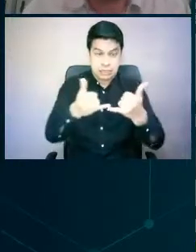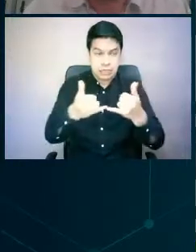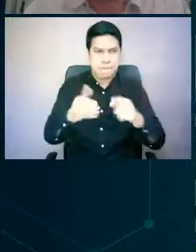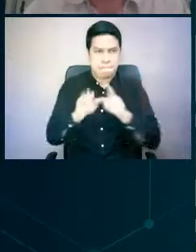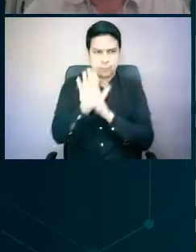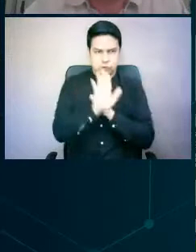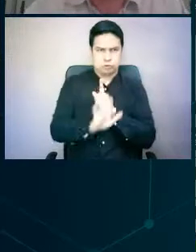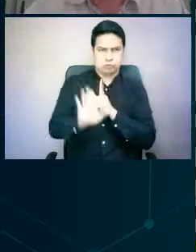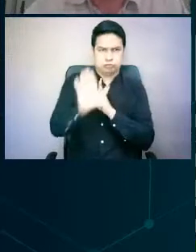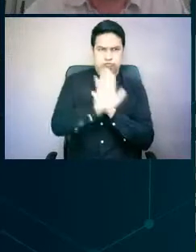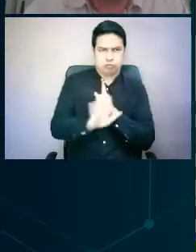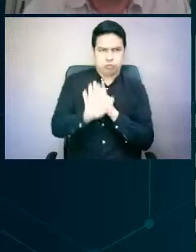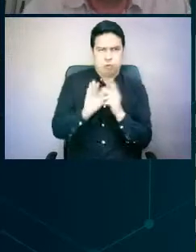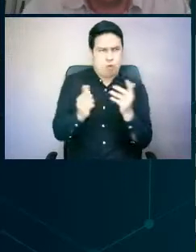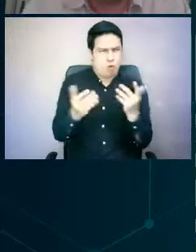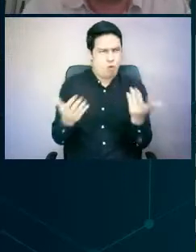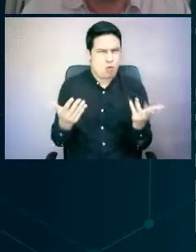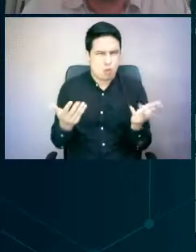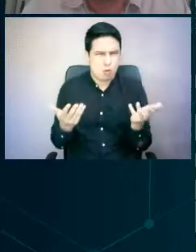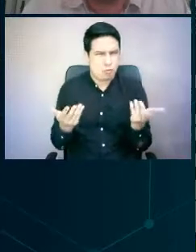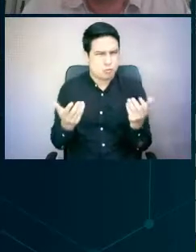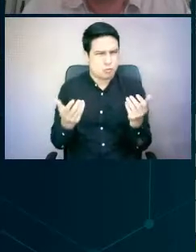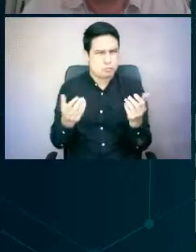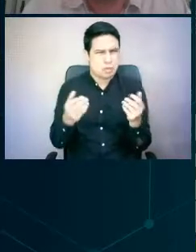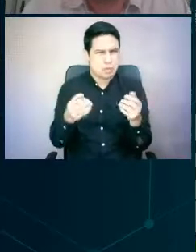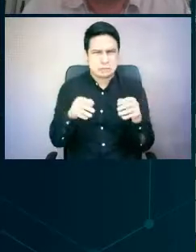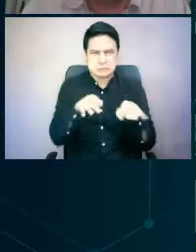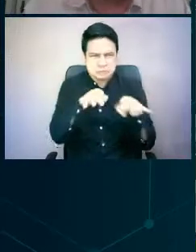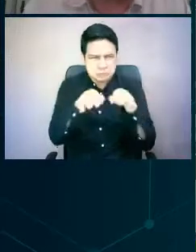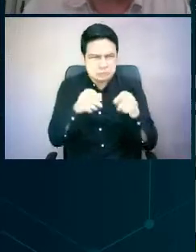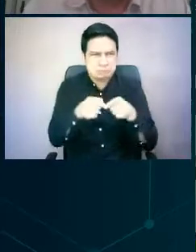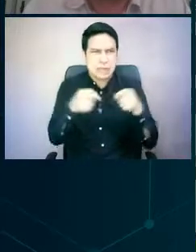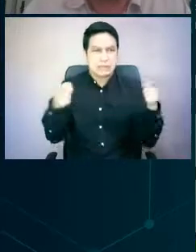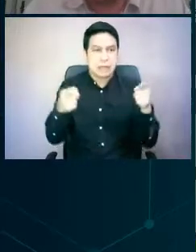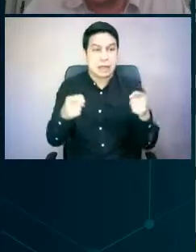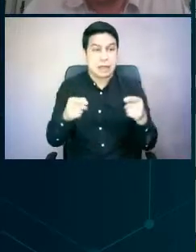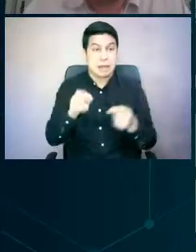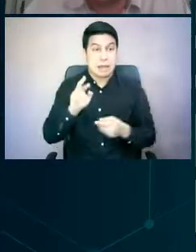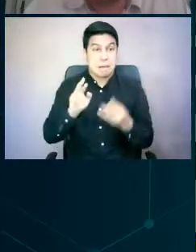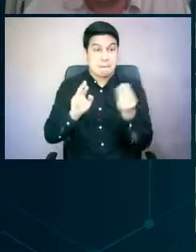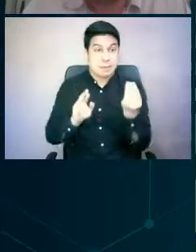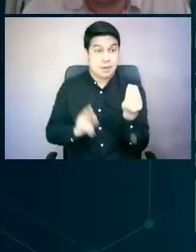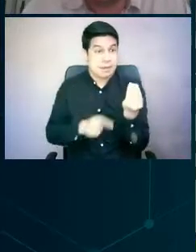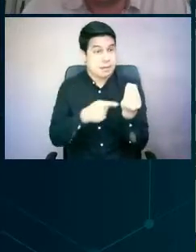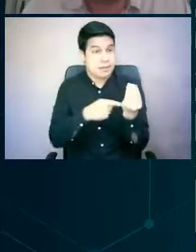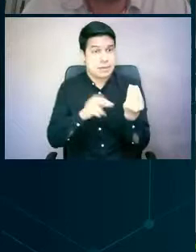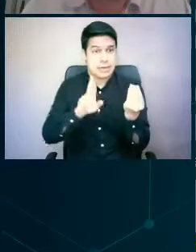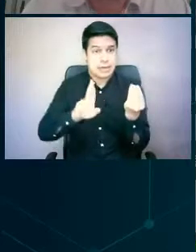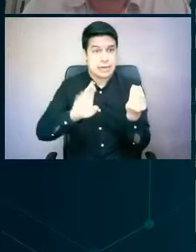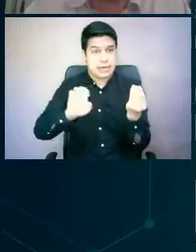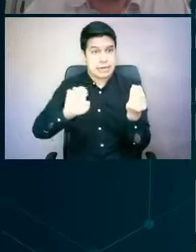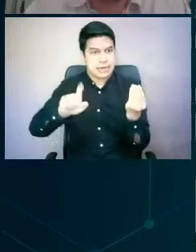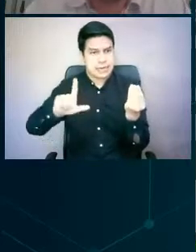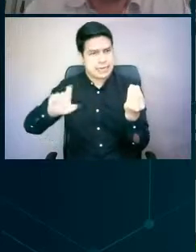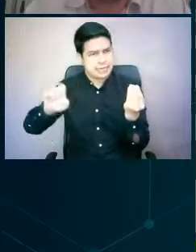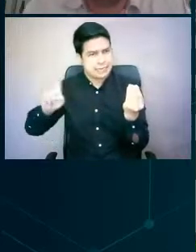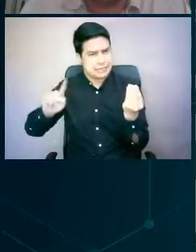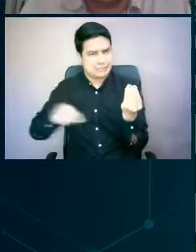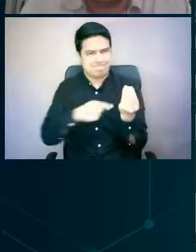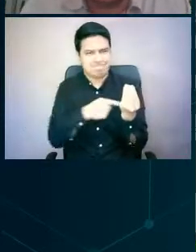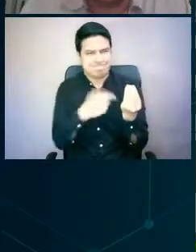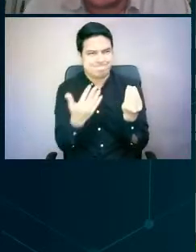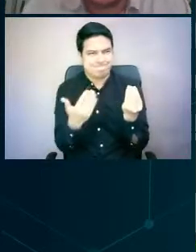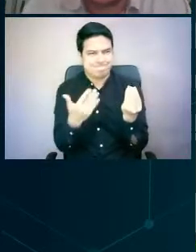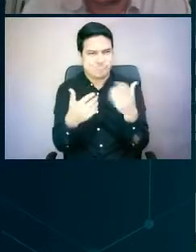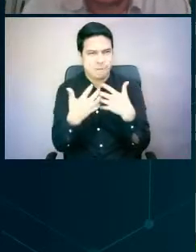principio, cómo es su función y cómo operan los relés ante un evento en una línea de transmisión. Como